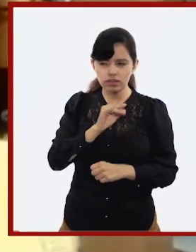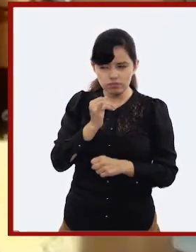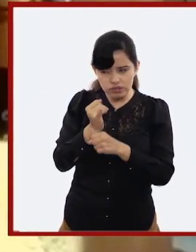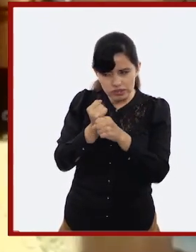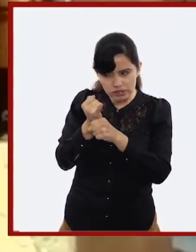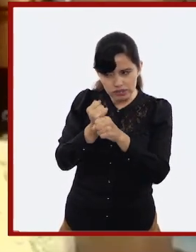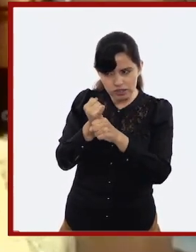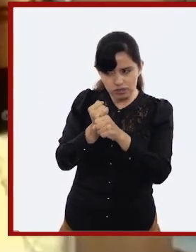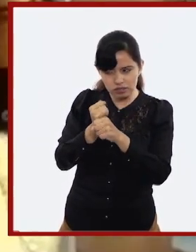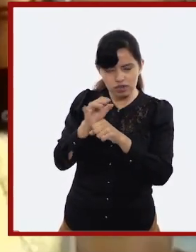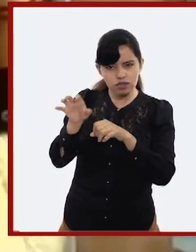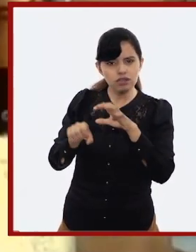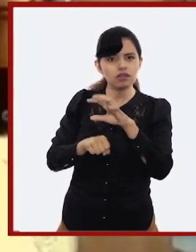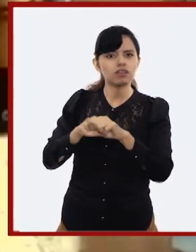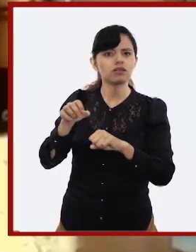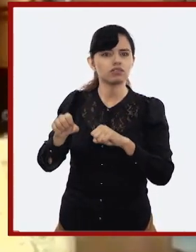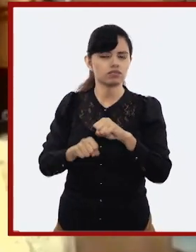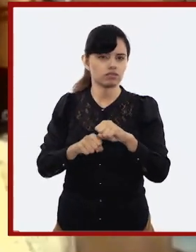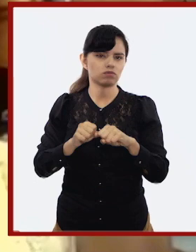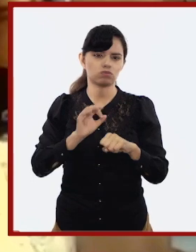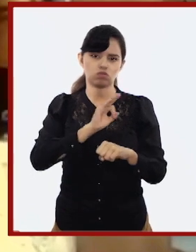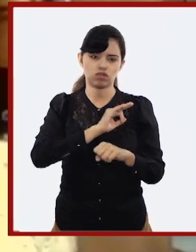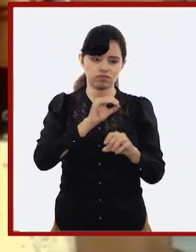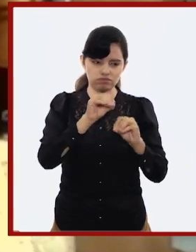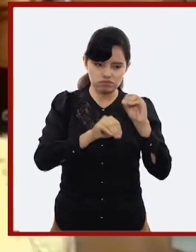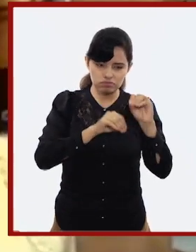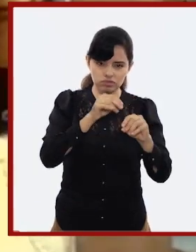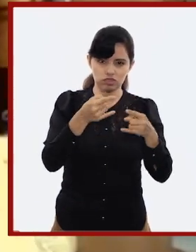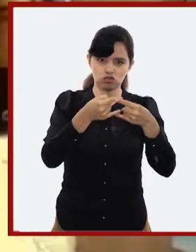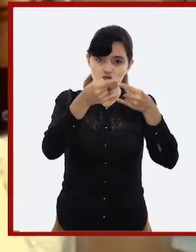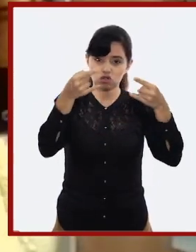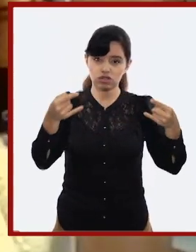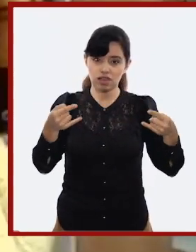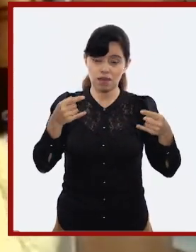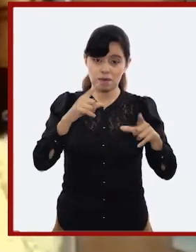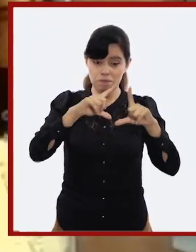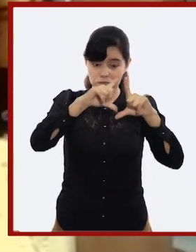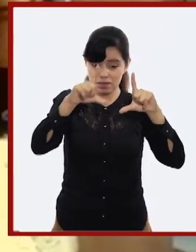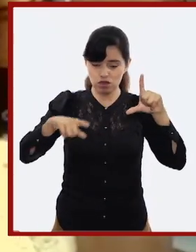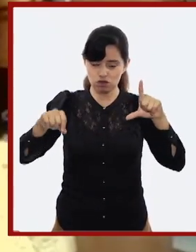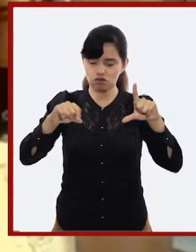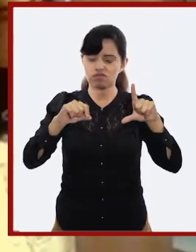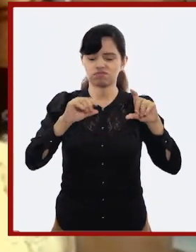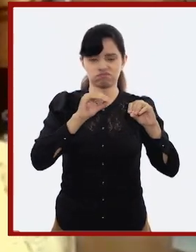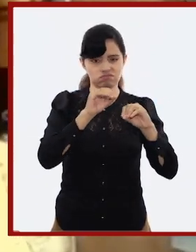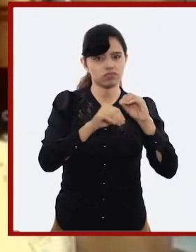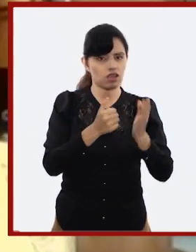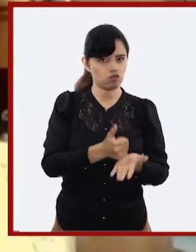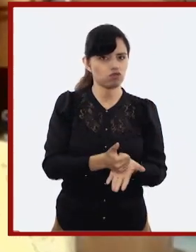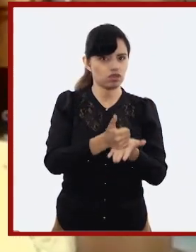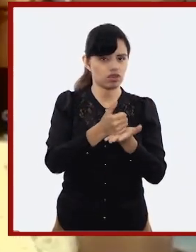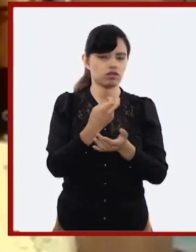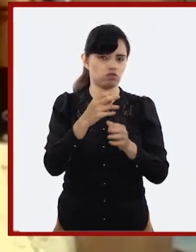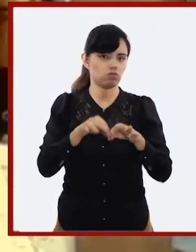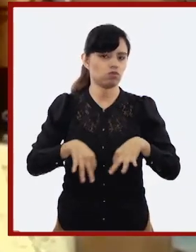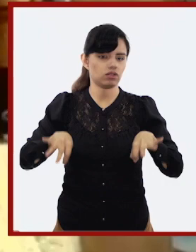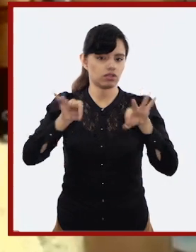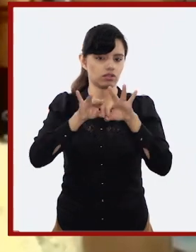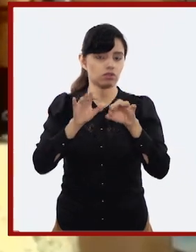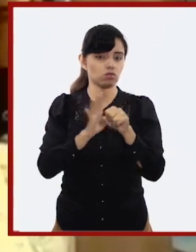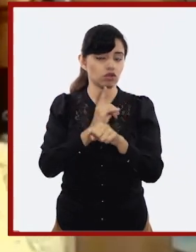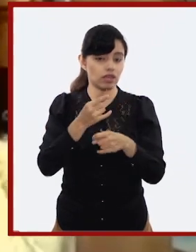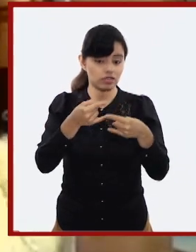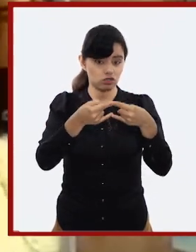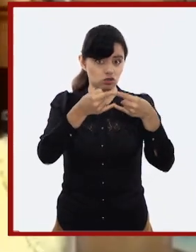que contribuyeron a la construcción de nuestro país. Esto creo que es muy importante porque el conocimiento de